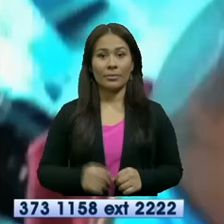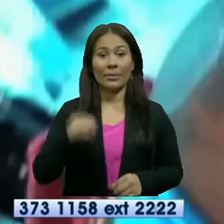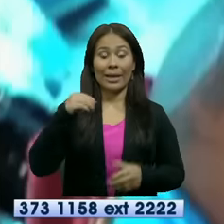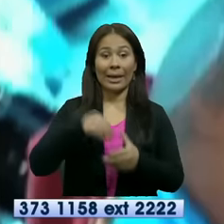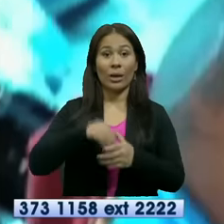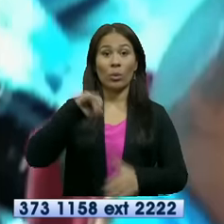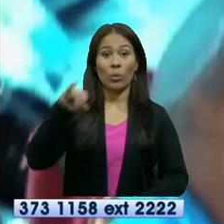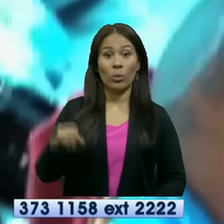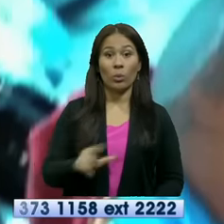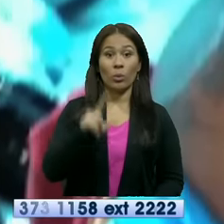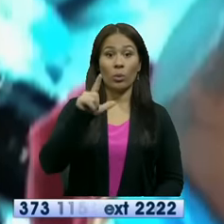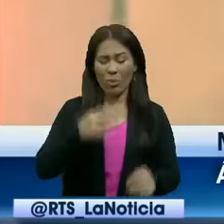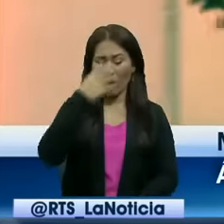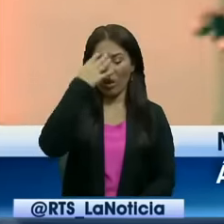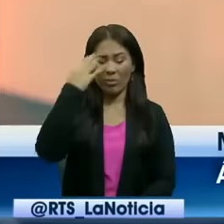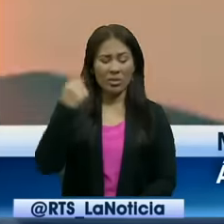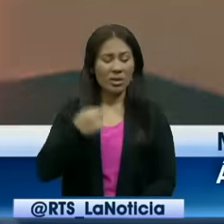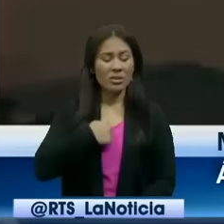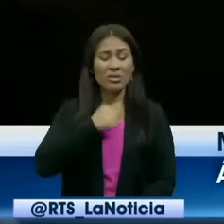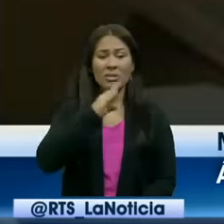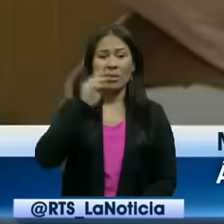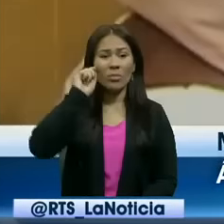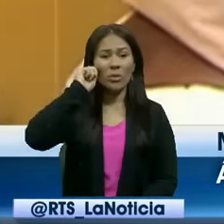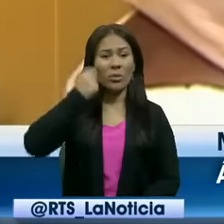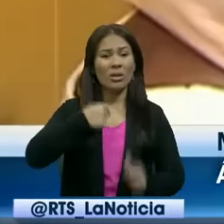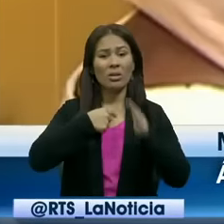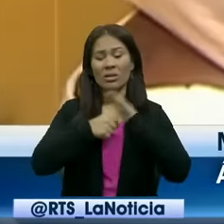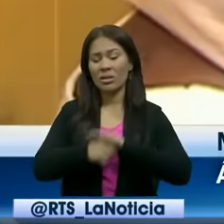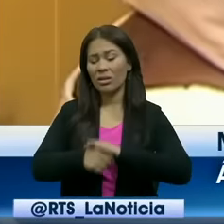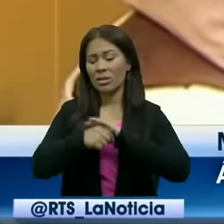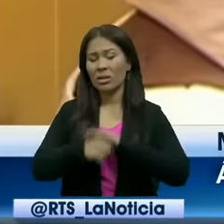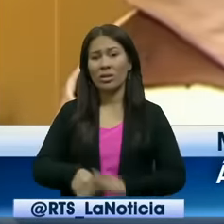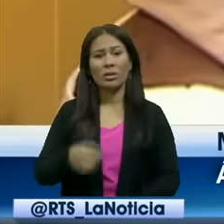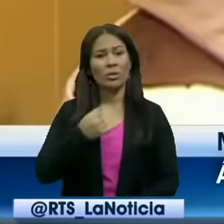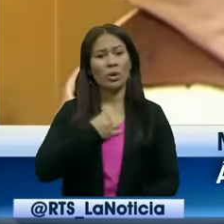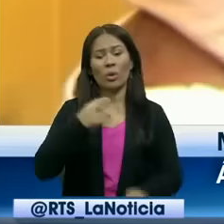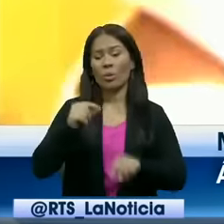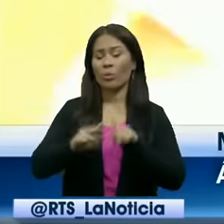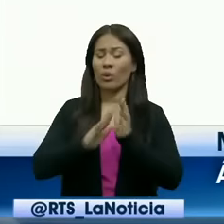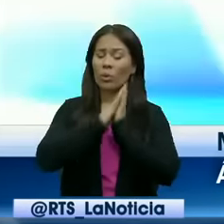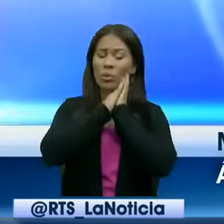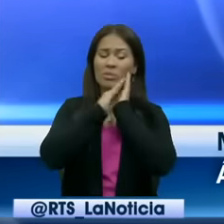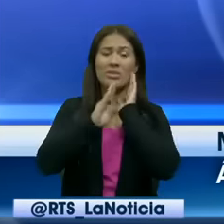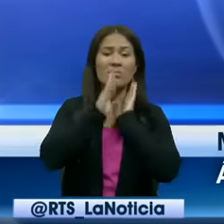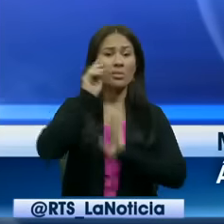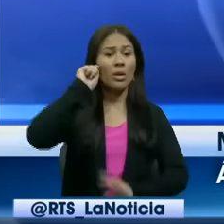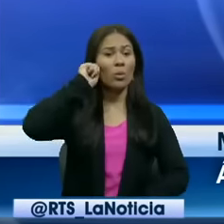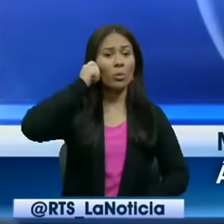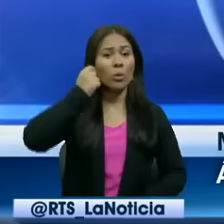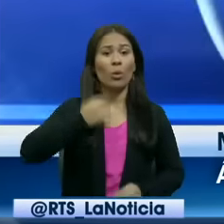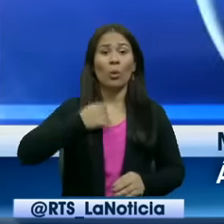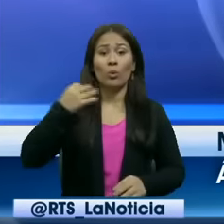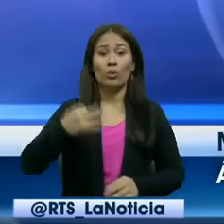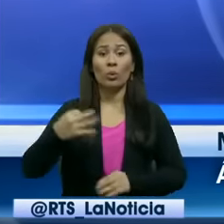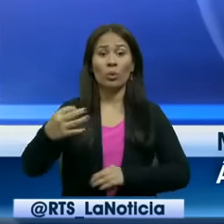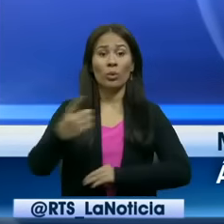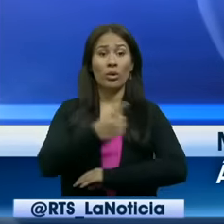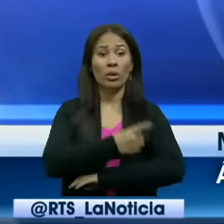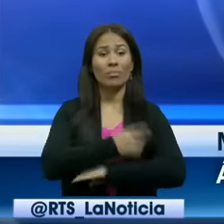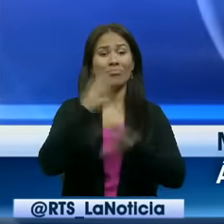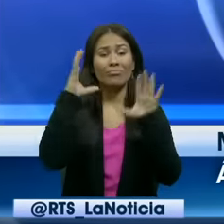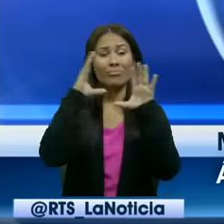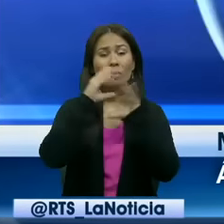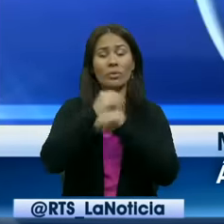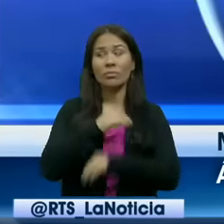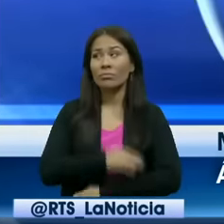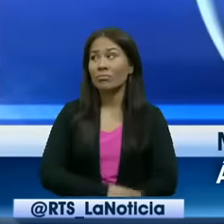del 2015, Flor fue atacada por depresión. Siempre lloro, hija. No puedo dormir. Es todas las noches. Me paso completamente en